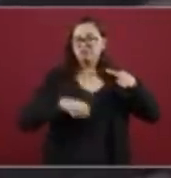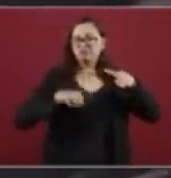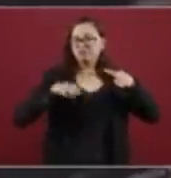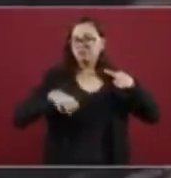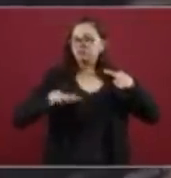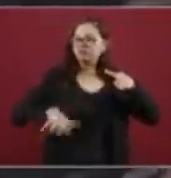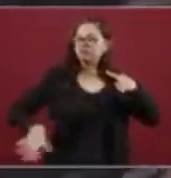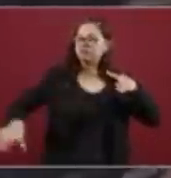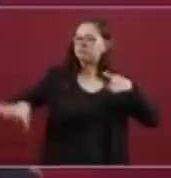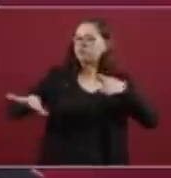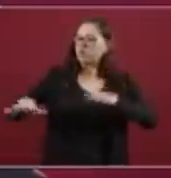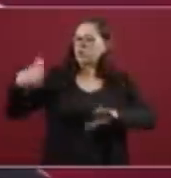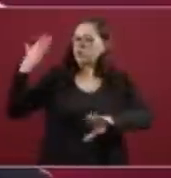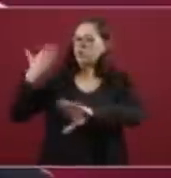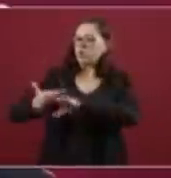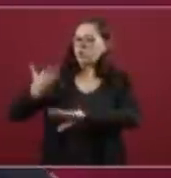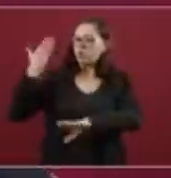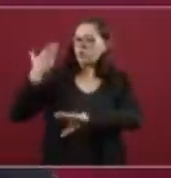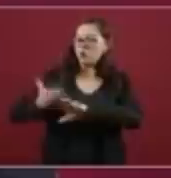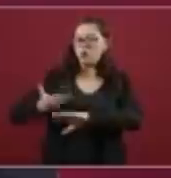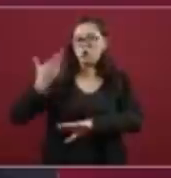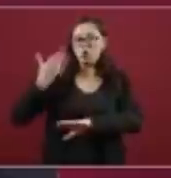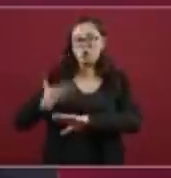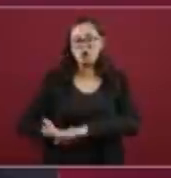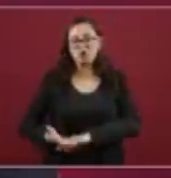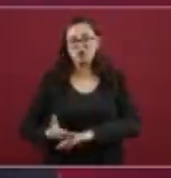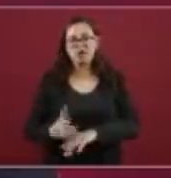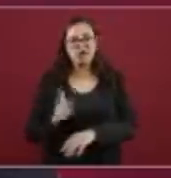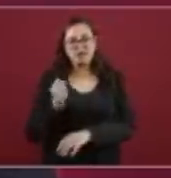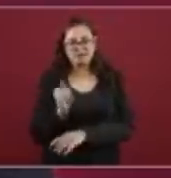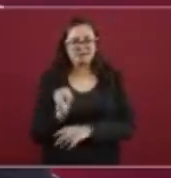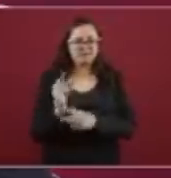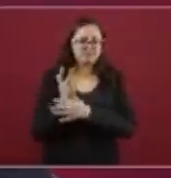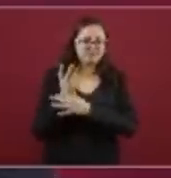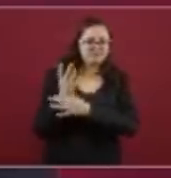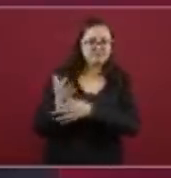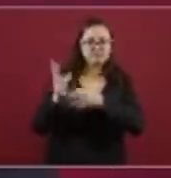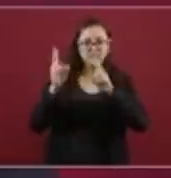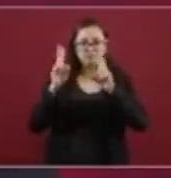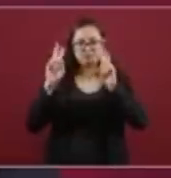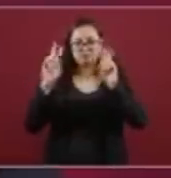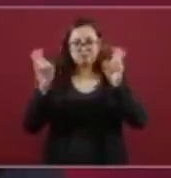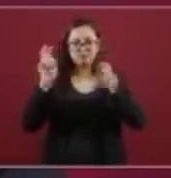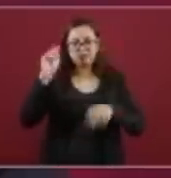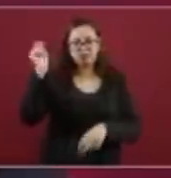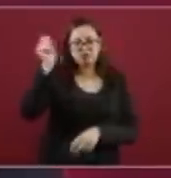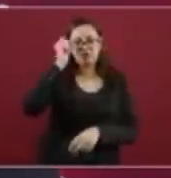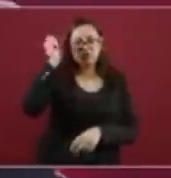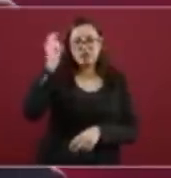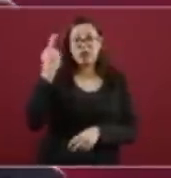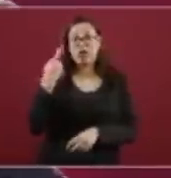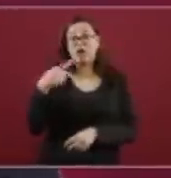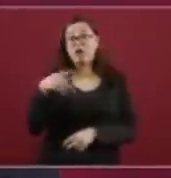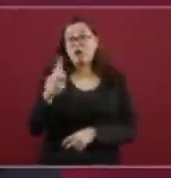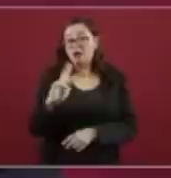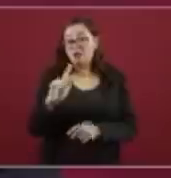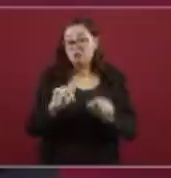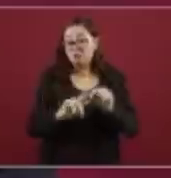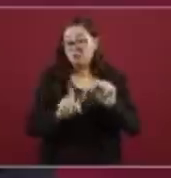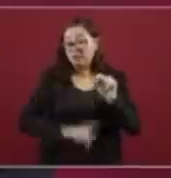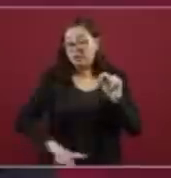No es del todo cierto en el caso de México, o no aplica de manera estricta